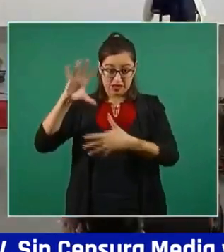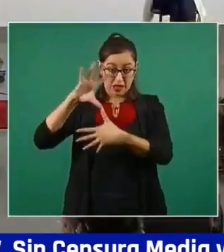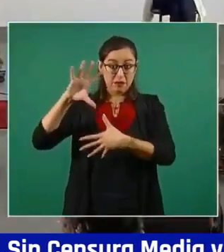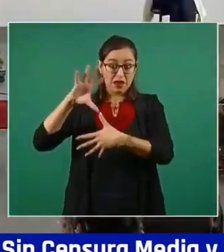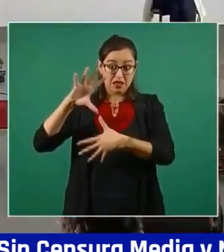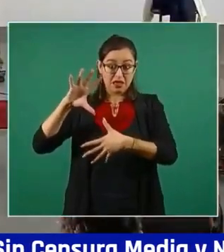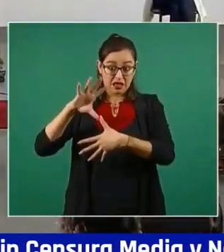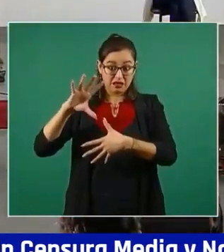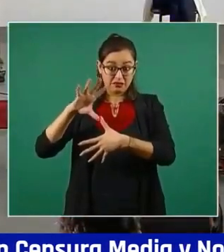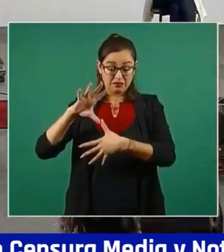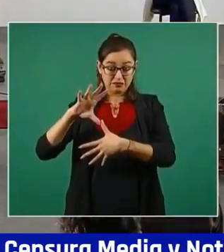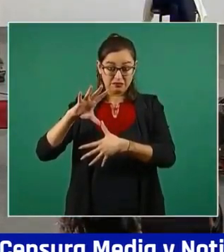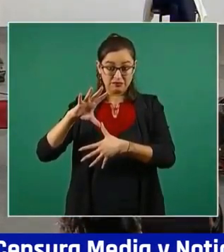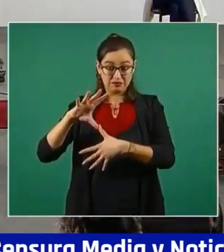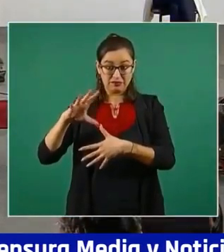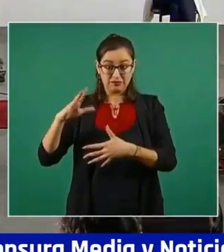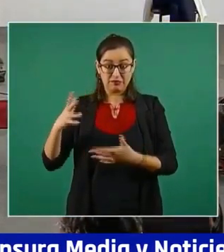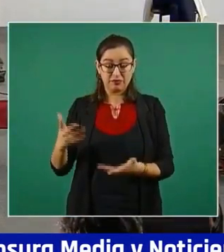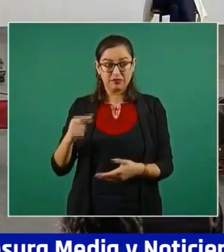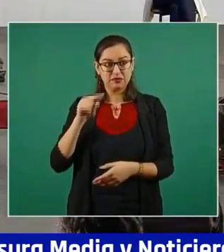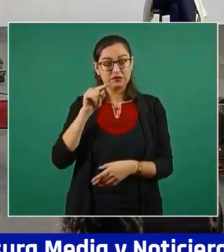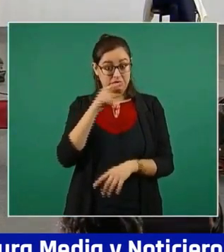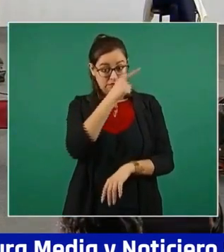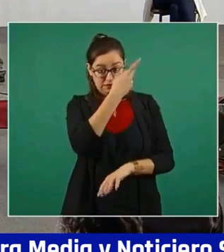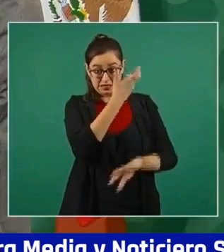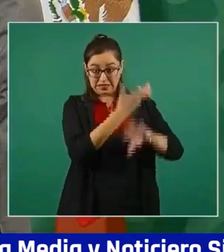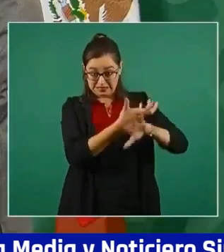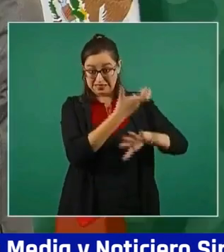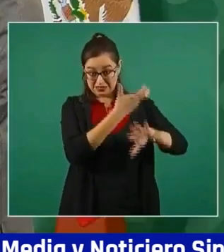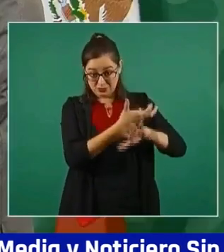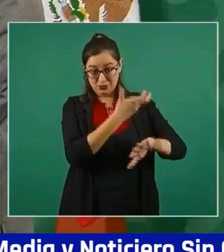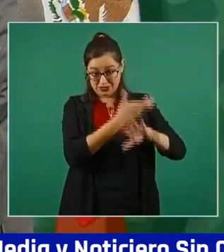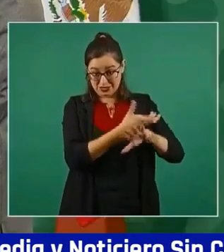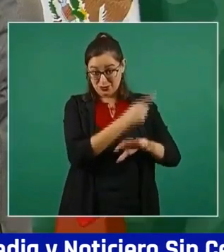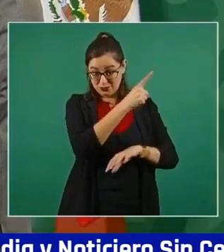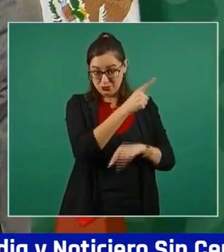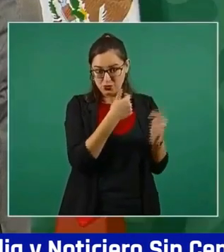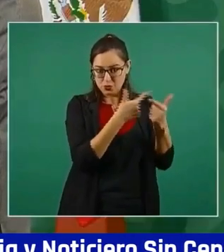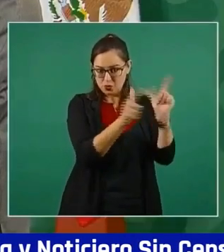en contra de la colonización,